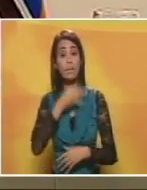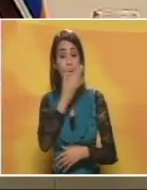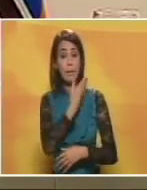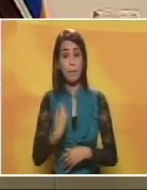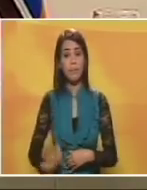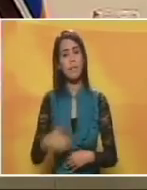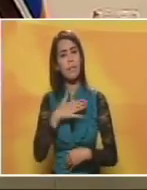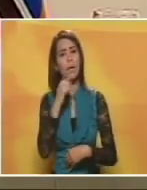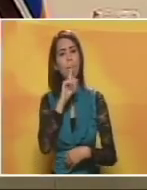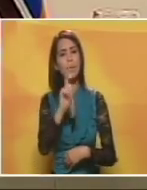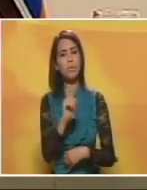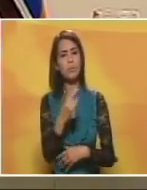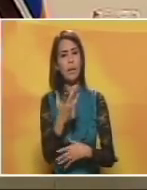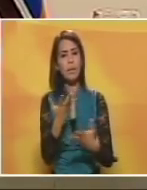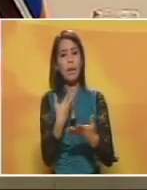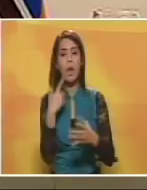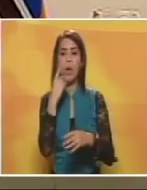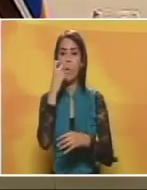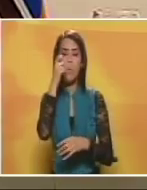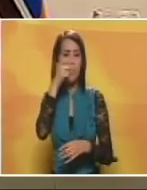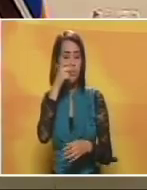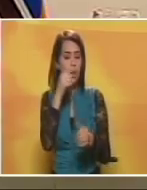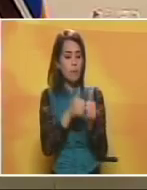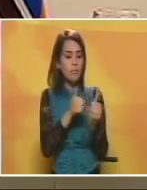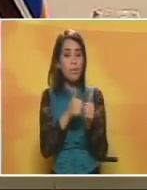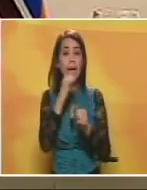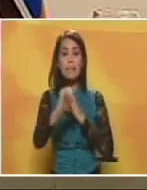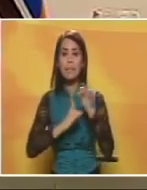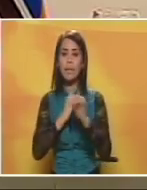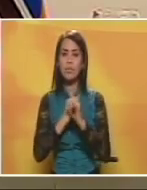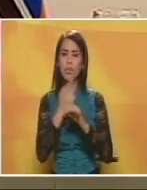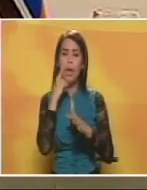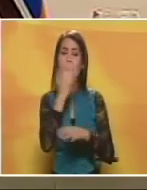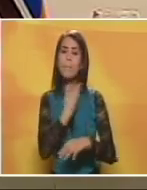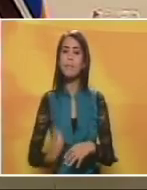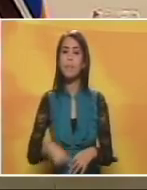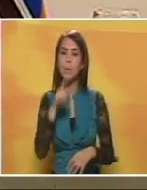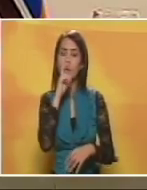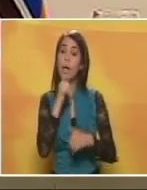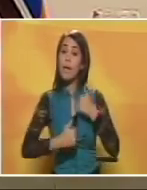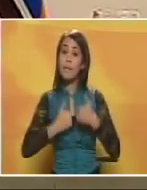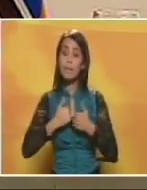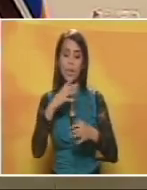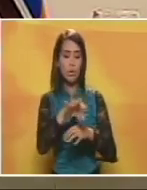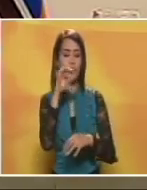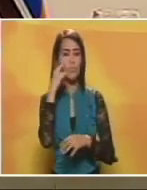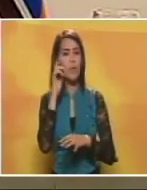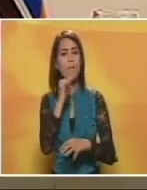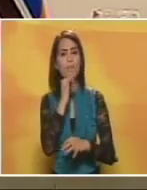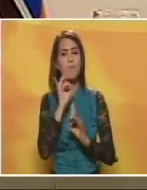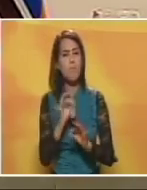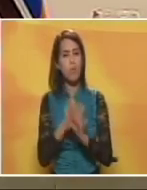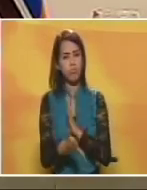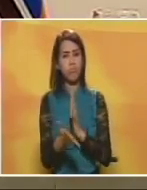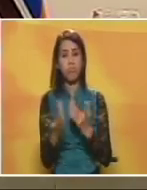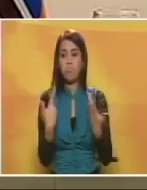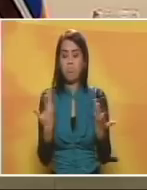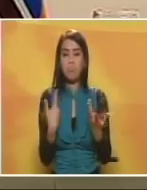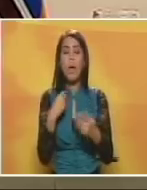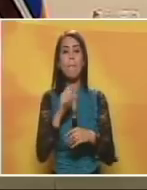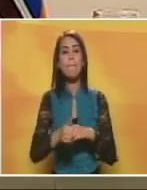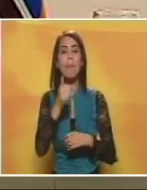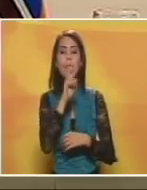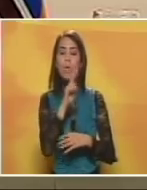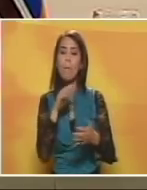los observadores internacionales. En su momento, el presidente Nicolás Maduro, y candidato a la reelección, anunció que iban a venir más de